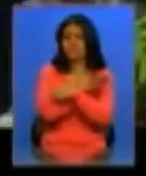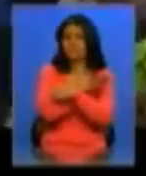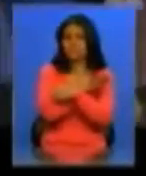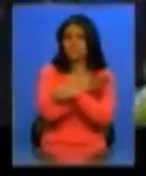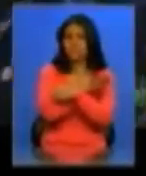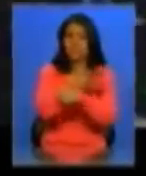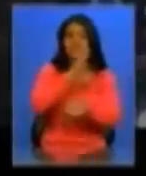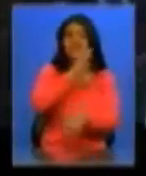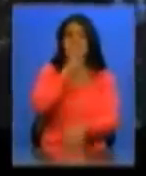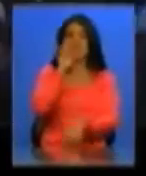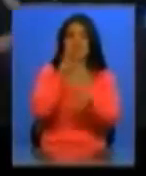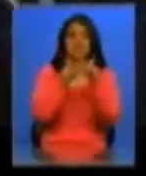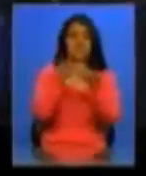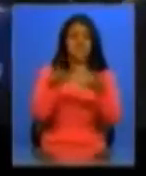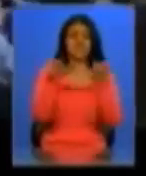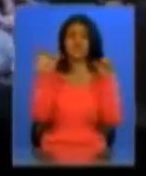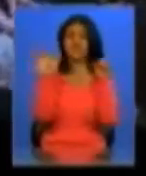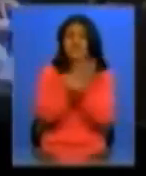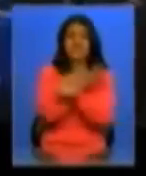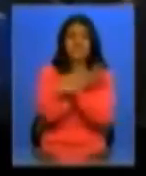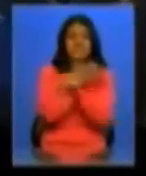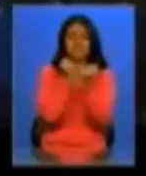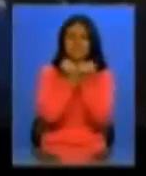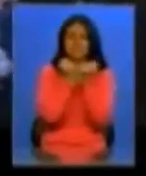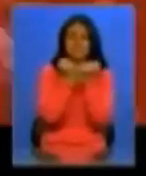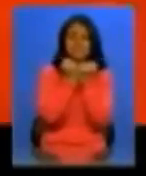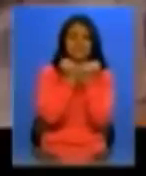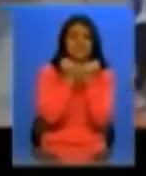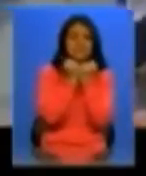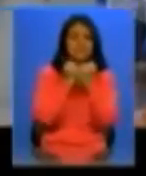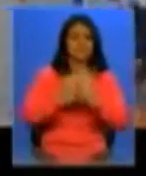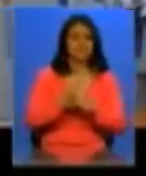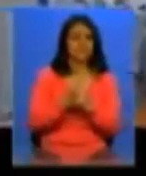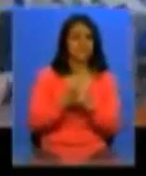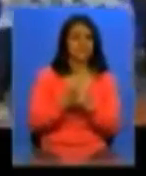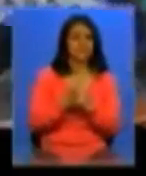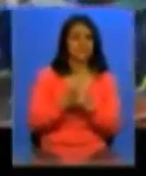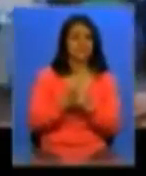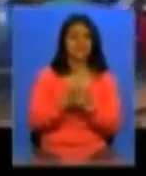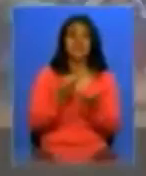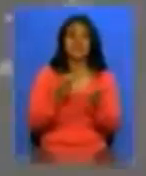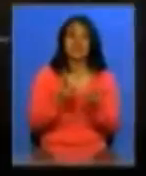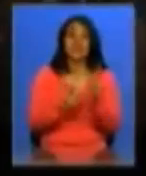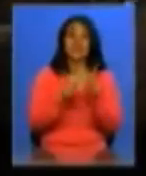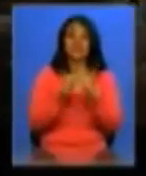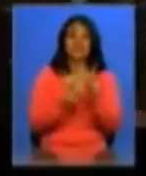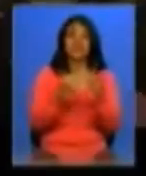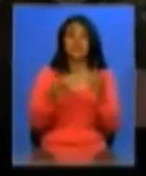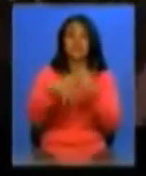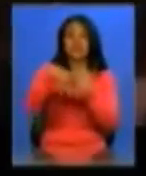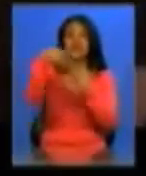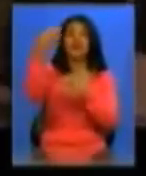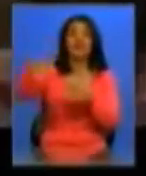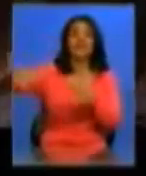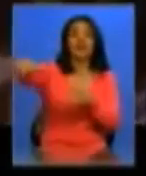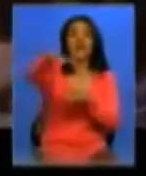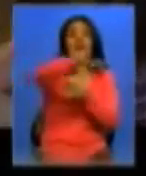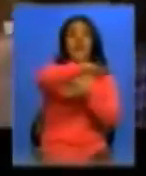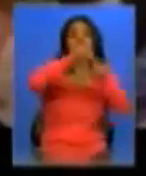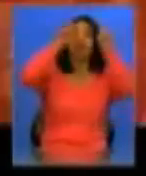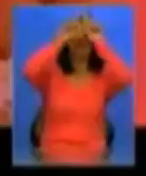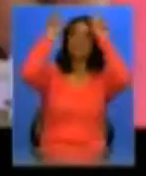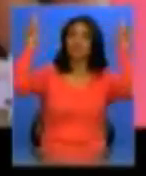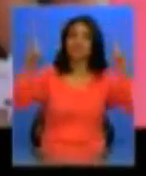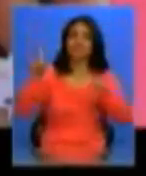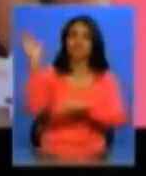cerca de 600 personas, resultó pequeño. Incluso cientos de personas más participaron del evento en